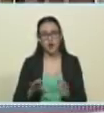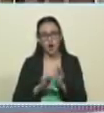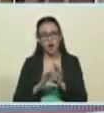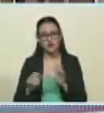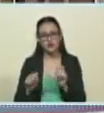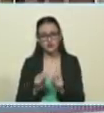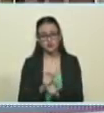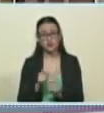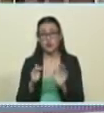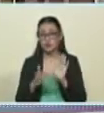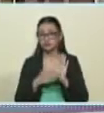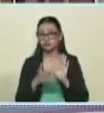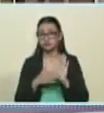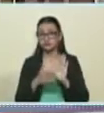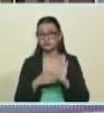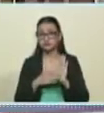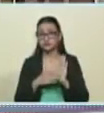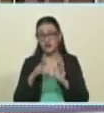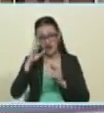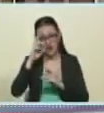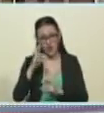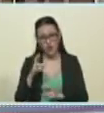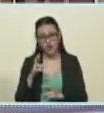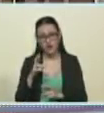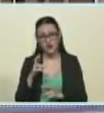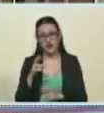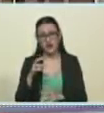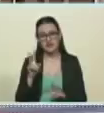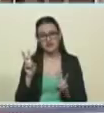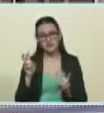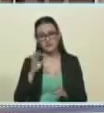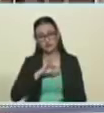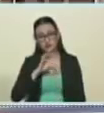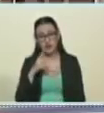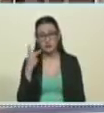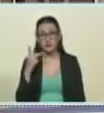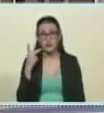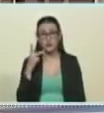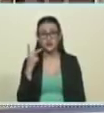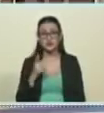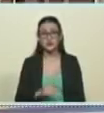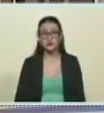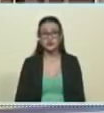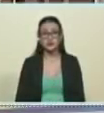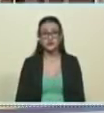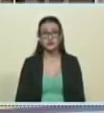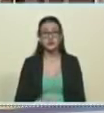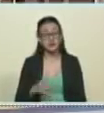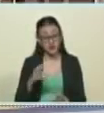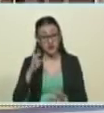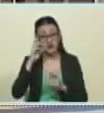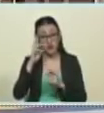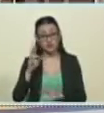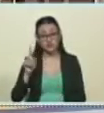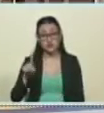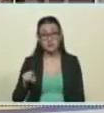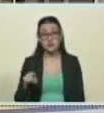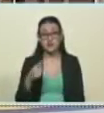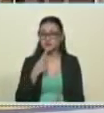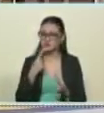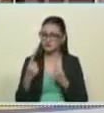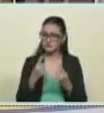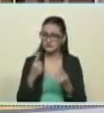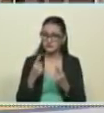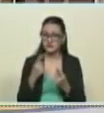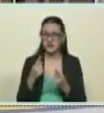constitucionalista, que nos reconozca como actor social y político, que se deje reconocer, que dialogue